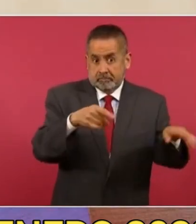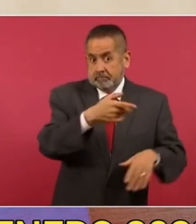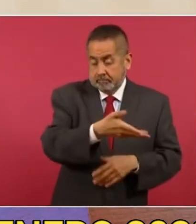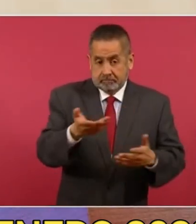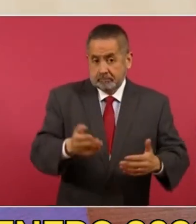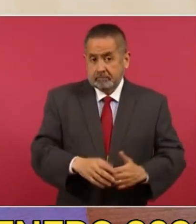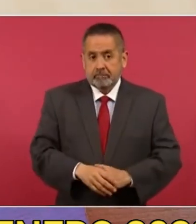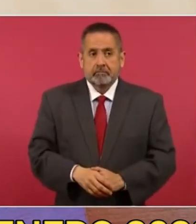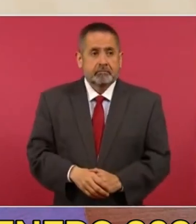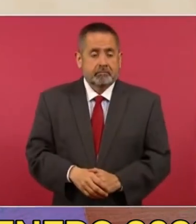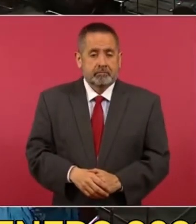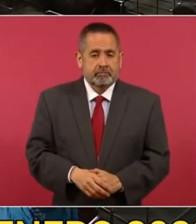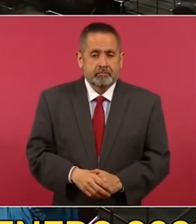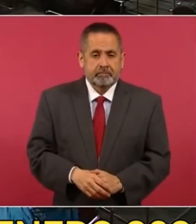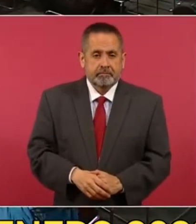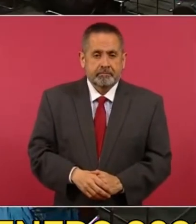Sí.